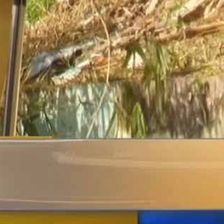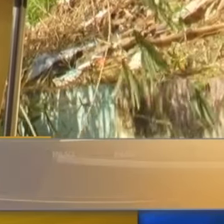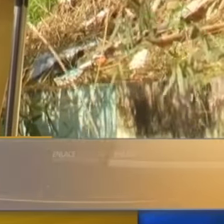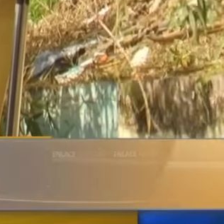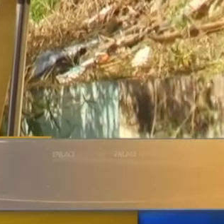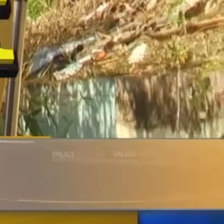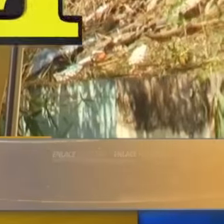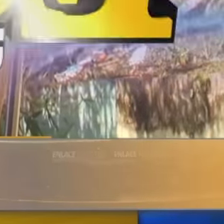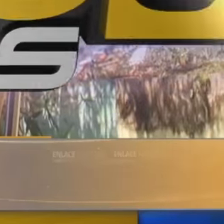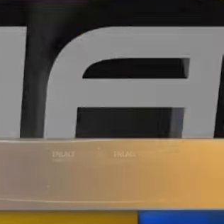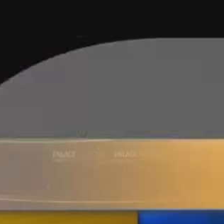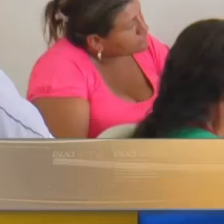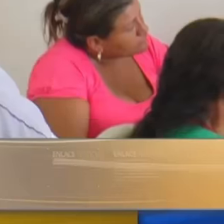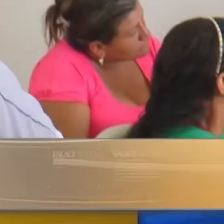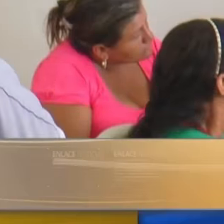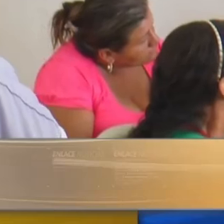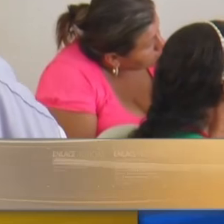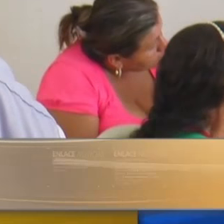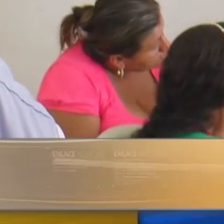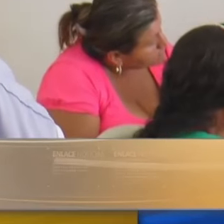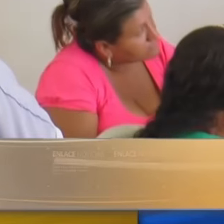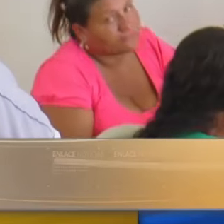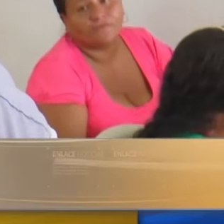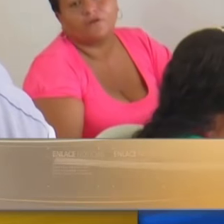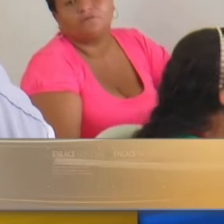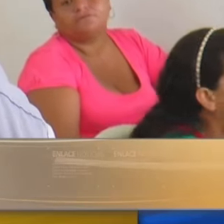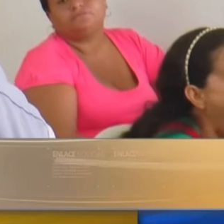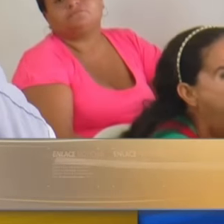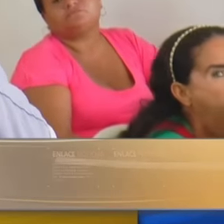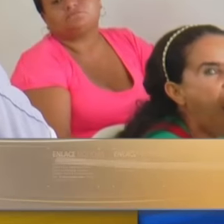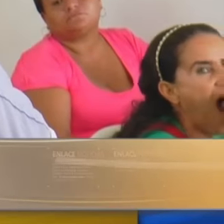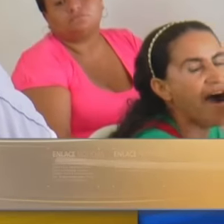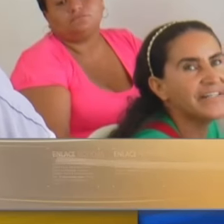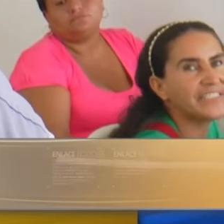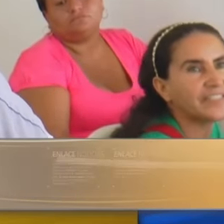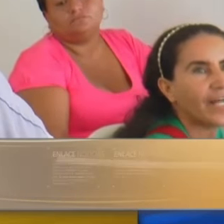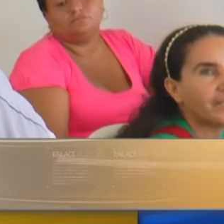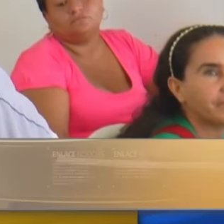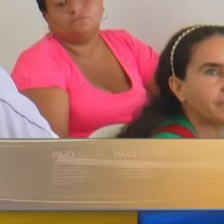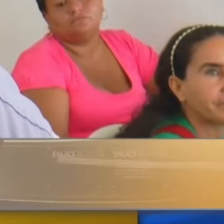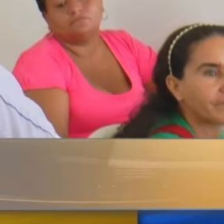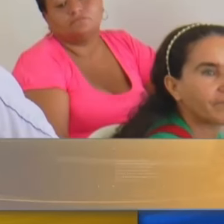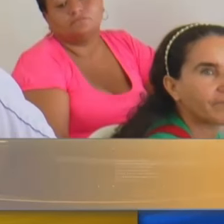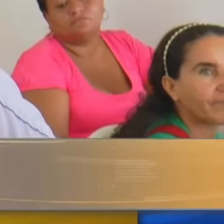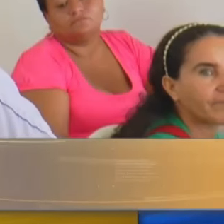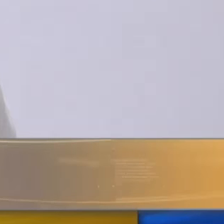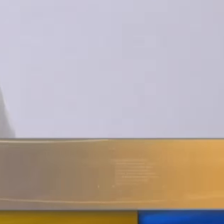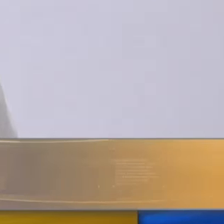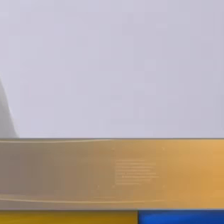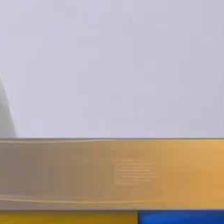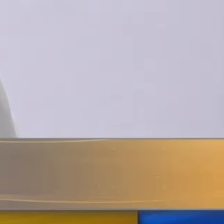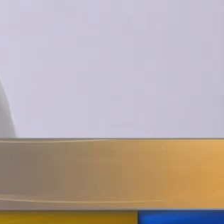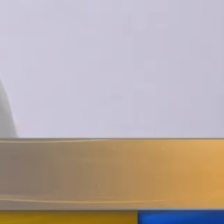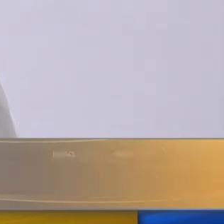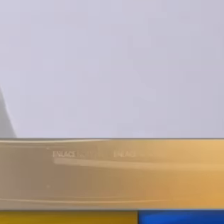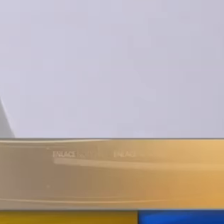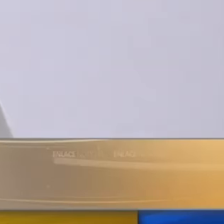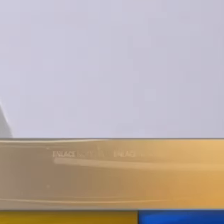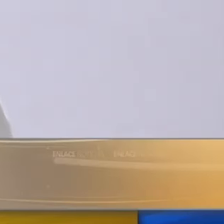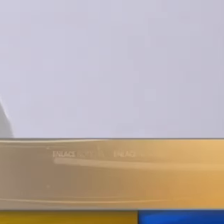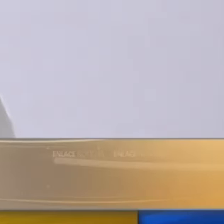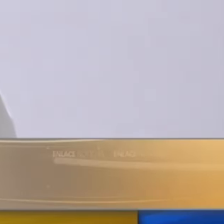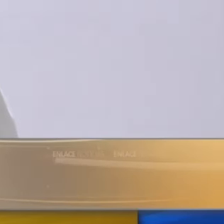caída de árboles sobre viviendas. Porque nosotros venimos exponiendo unas quejas a nivel municipal y nunca el gobierno nos ha escuchado. Procurador Regional de